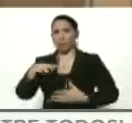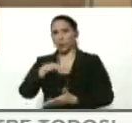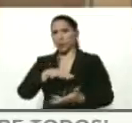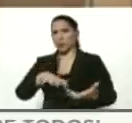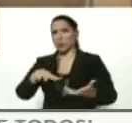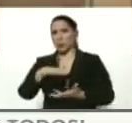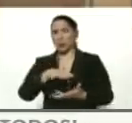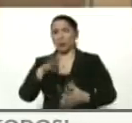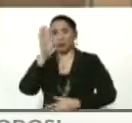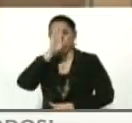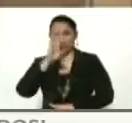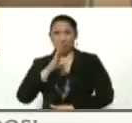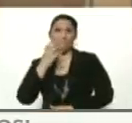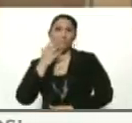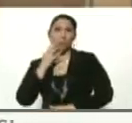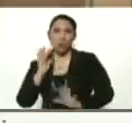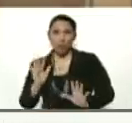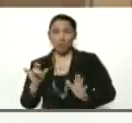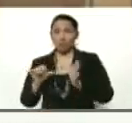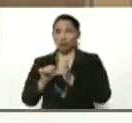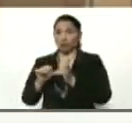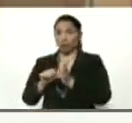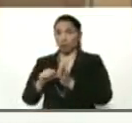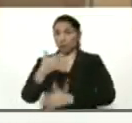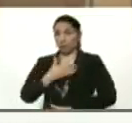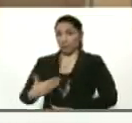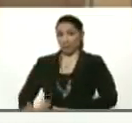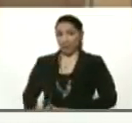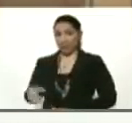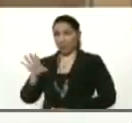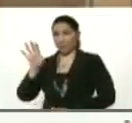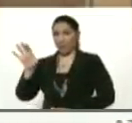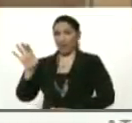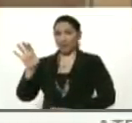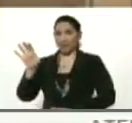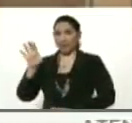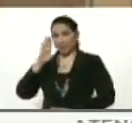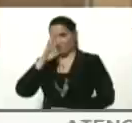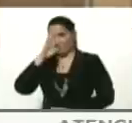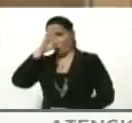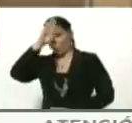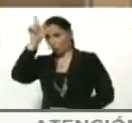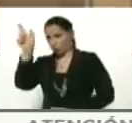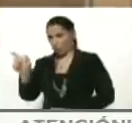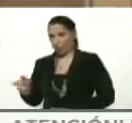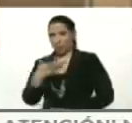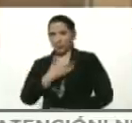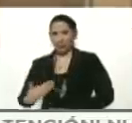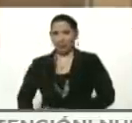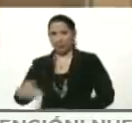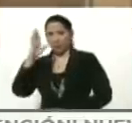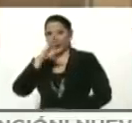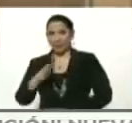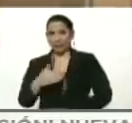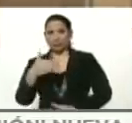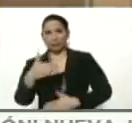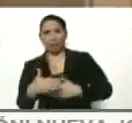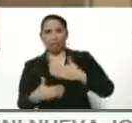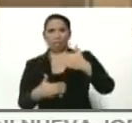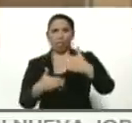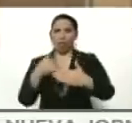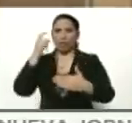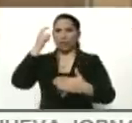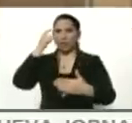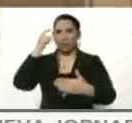en Brasil, donde el presidente de este país, el señor Jair Bolsonaro, a medida que pasan los días